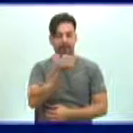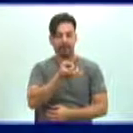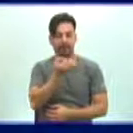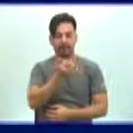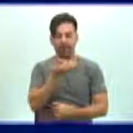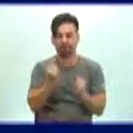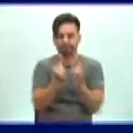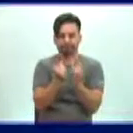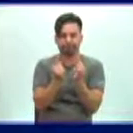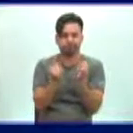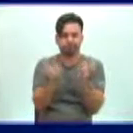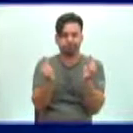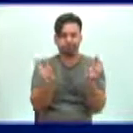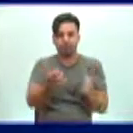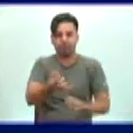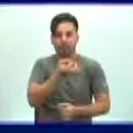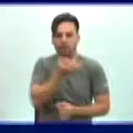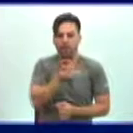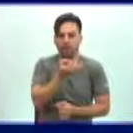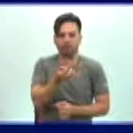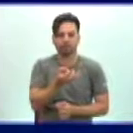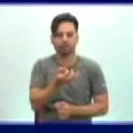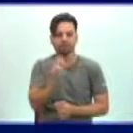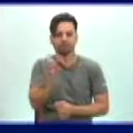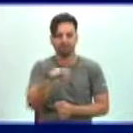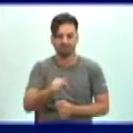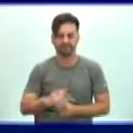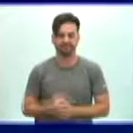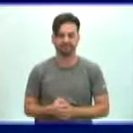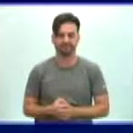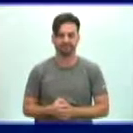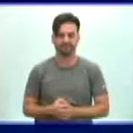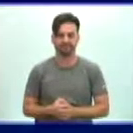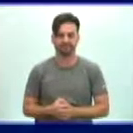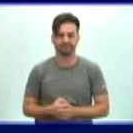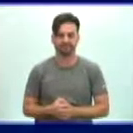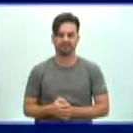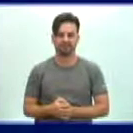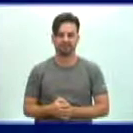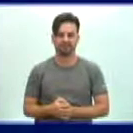argumentos que explican estos acontecimientos.